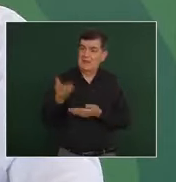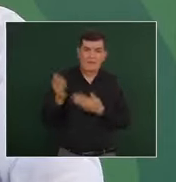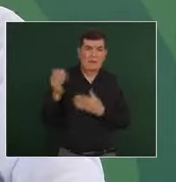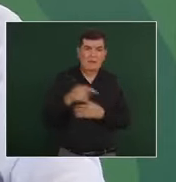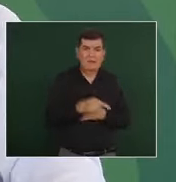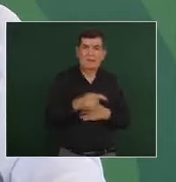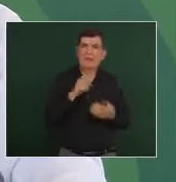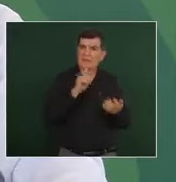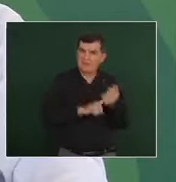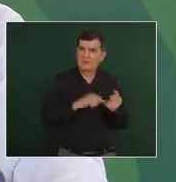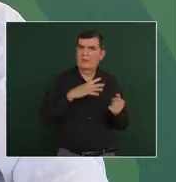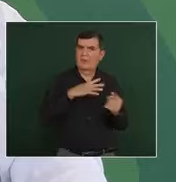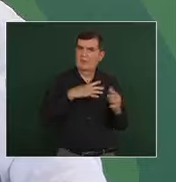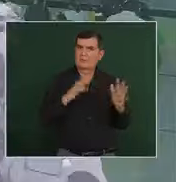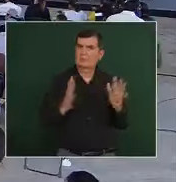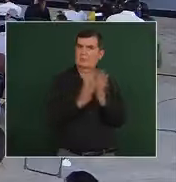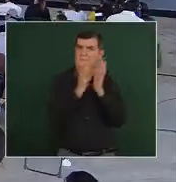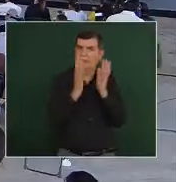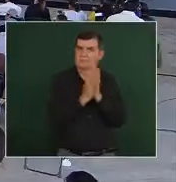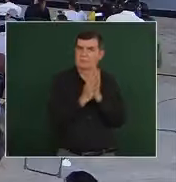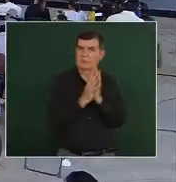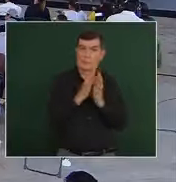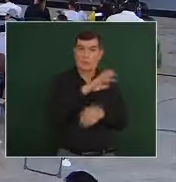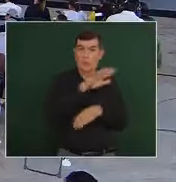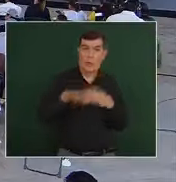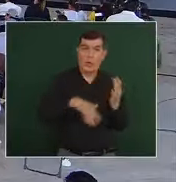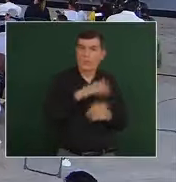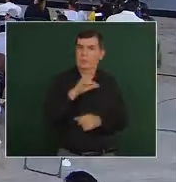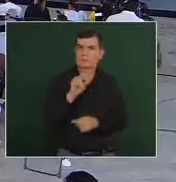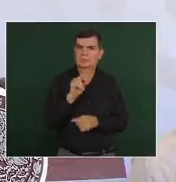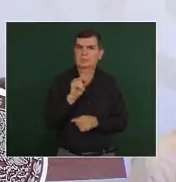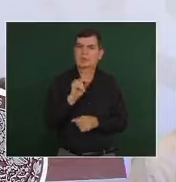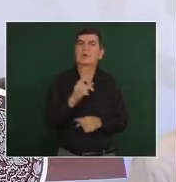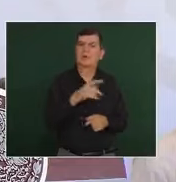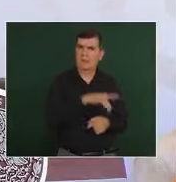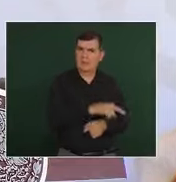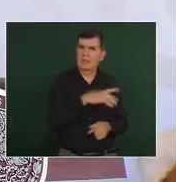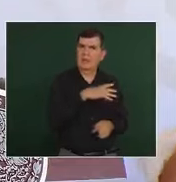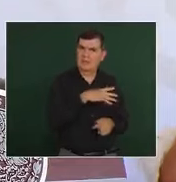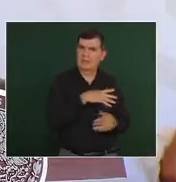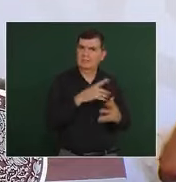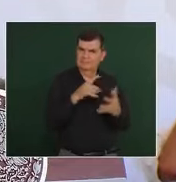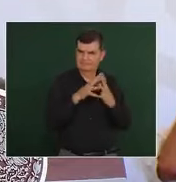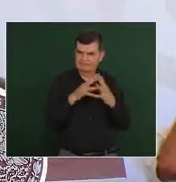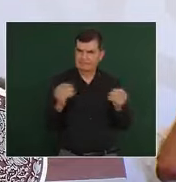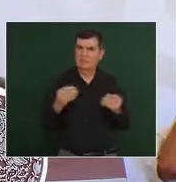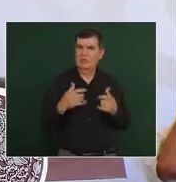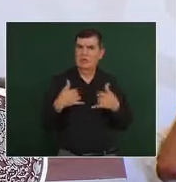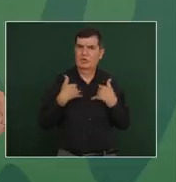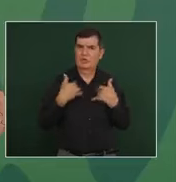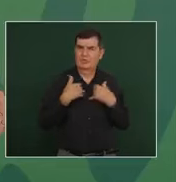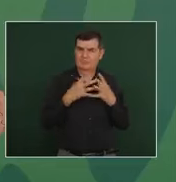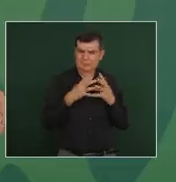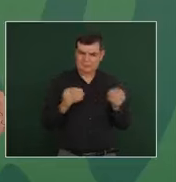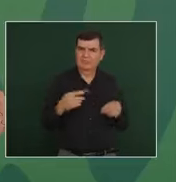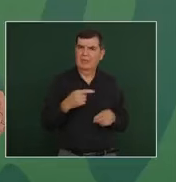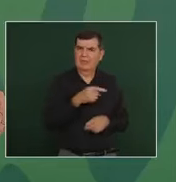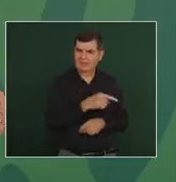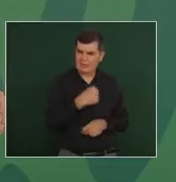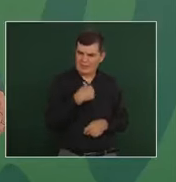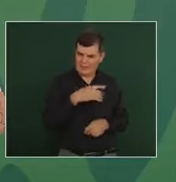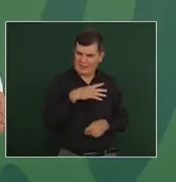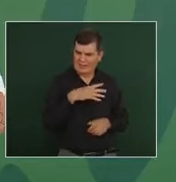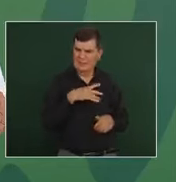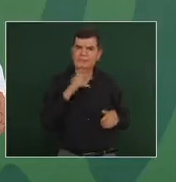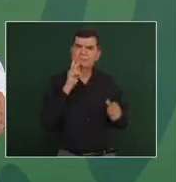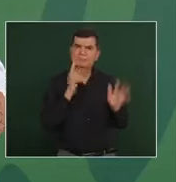habían participado, no todos, en la desaparición de los jóvenes. Tengo las pruebas